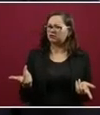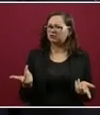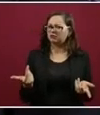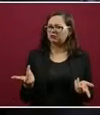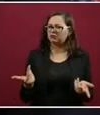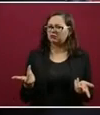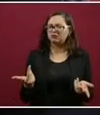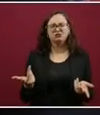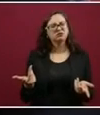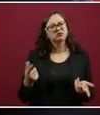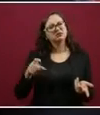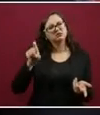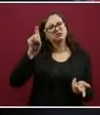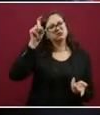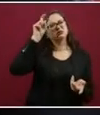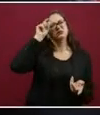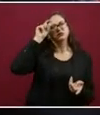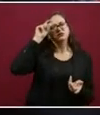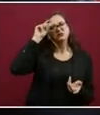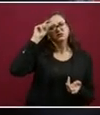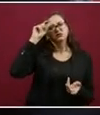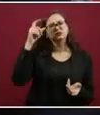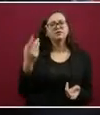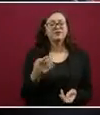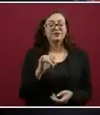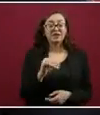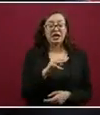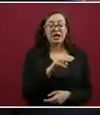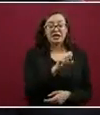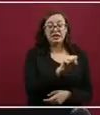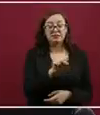nada más el seguro y el ISSSTE,